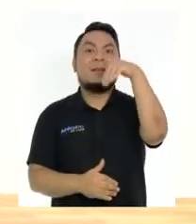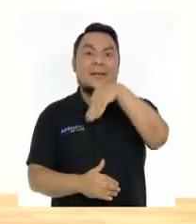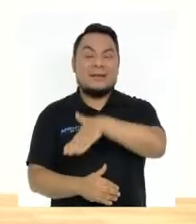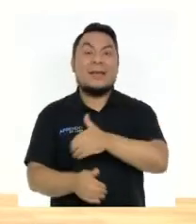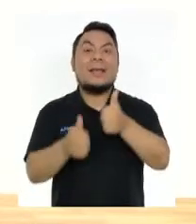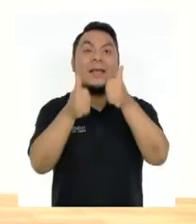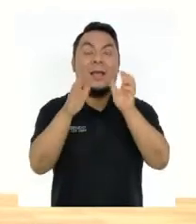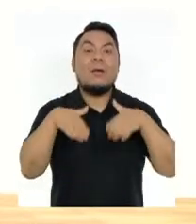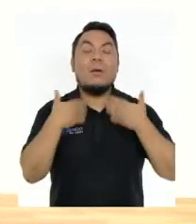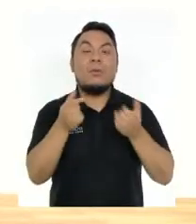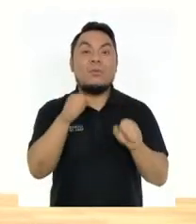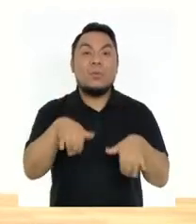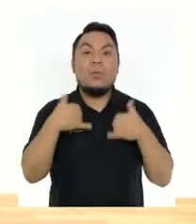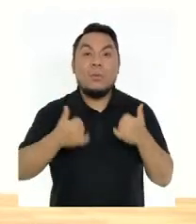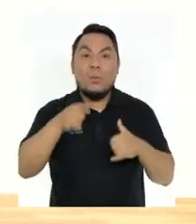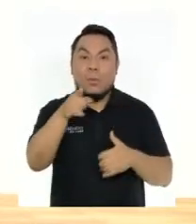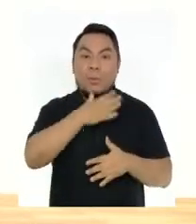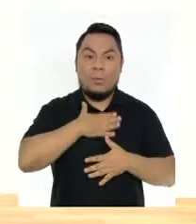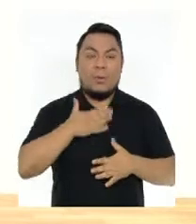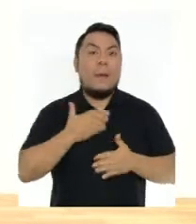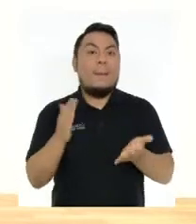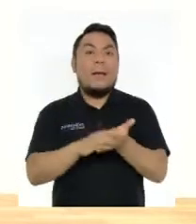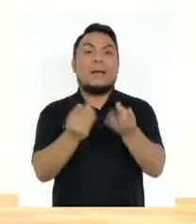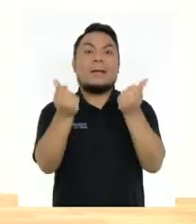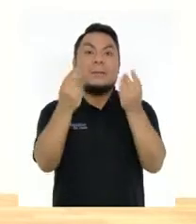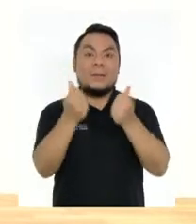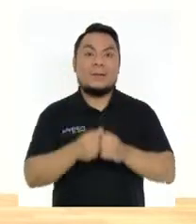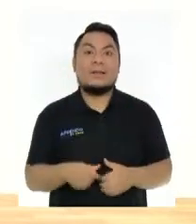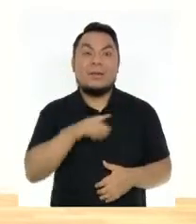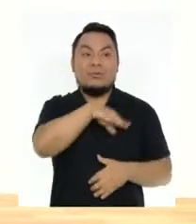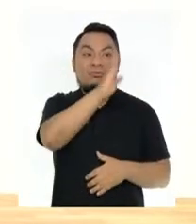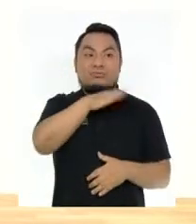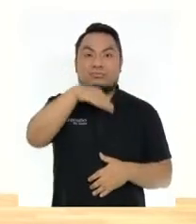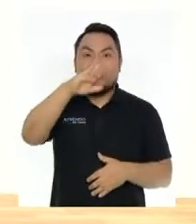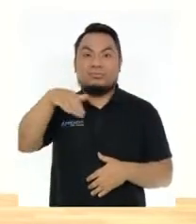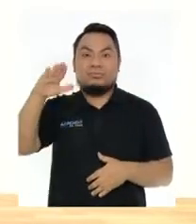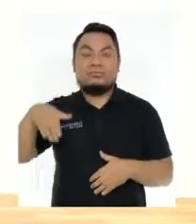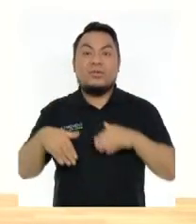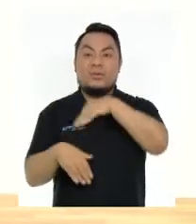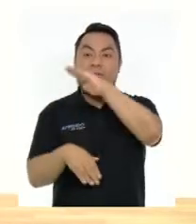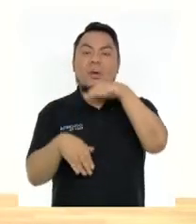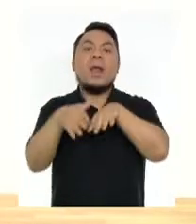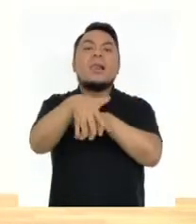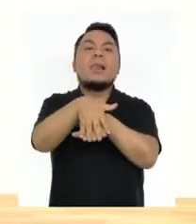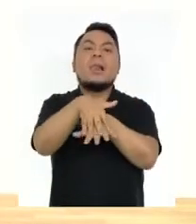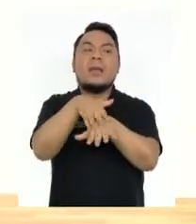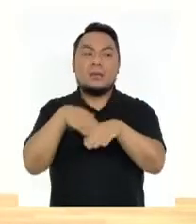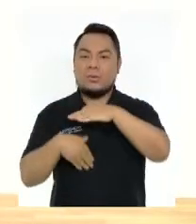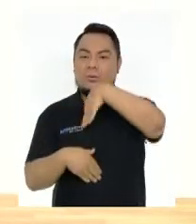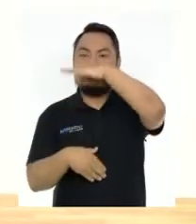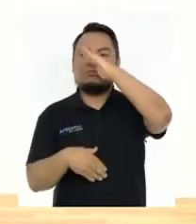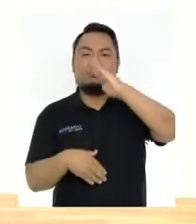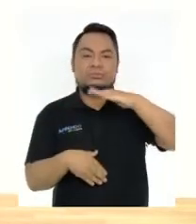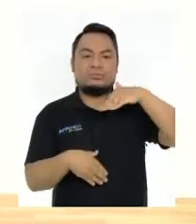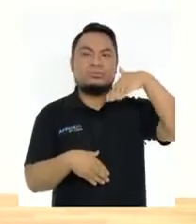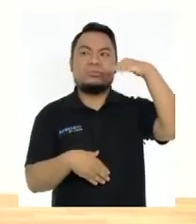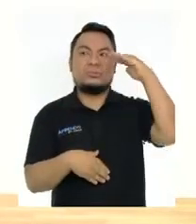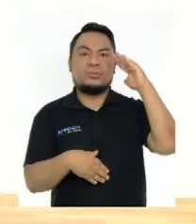Ajá, podemos jugar con las intensidades. Más rápido o lento.